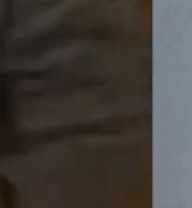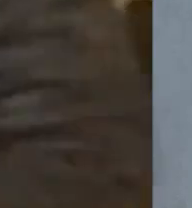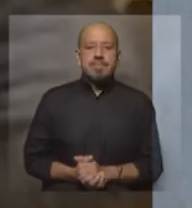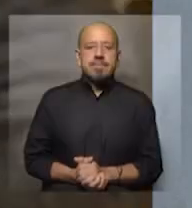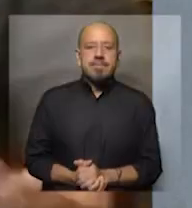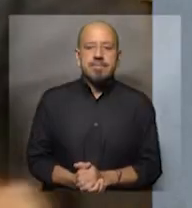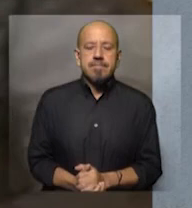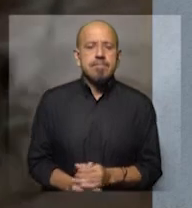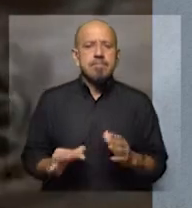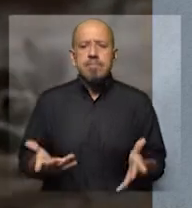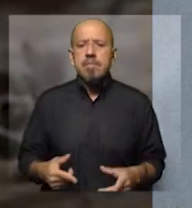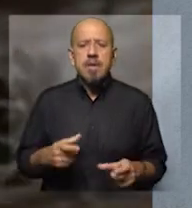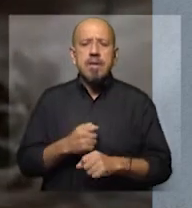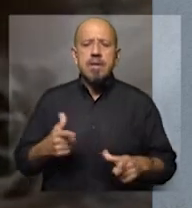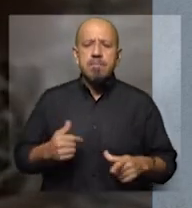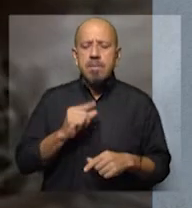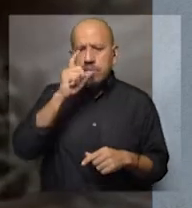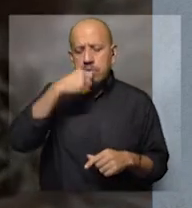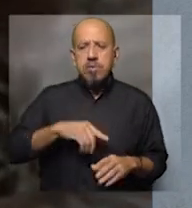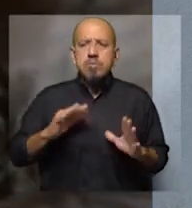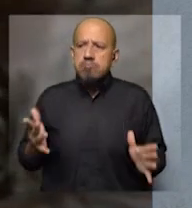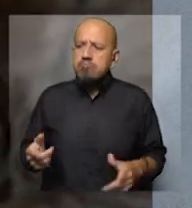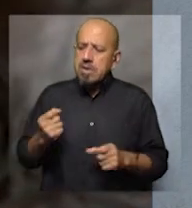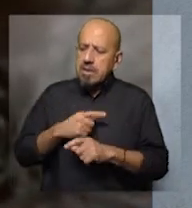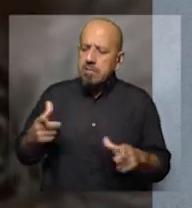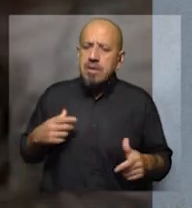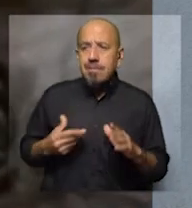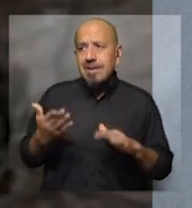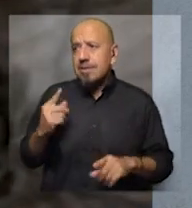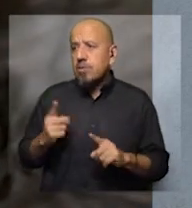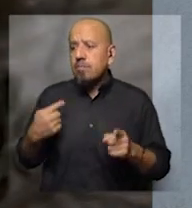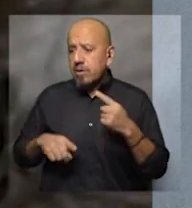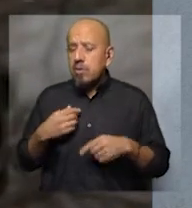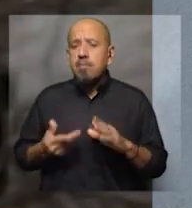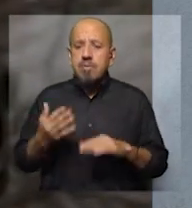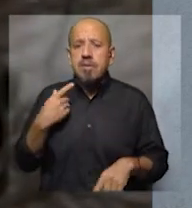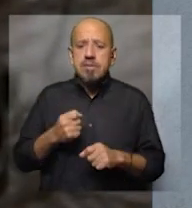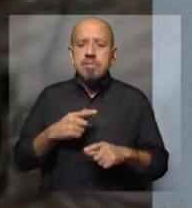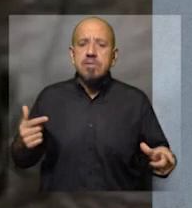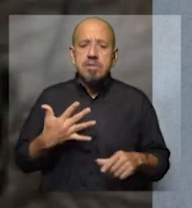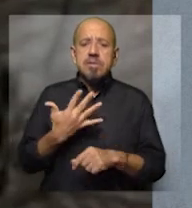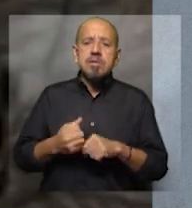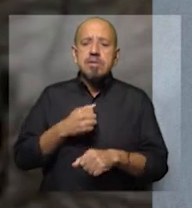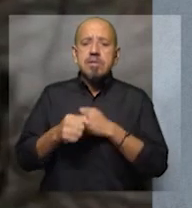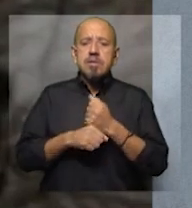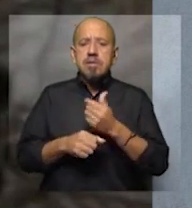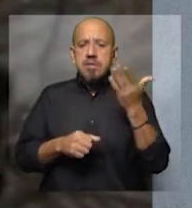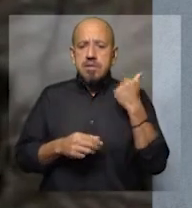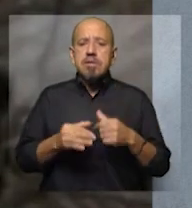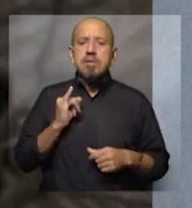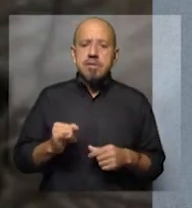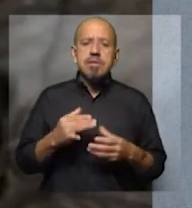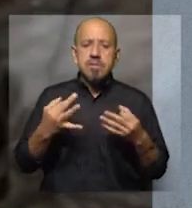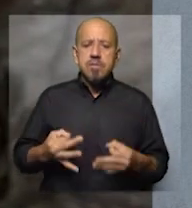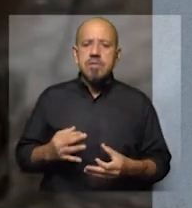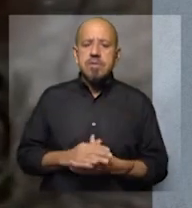te deja limpia Montevideo yo creo que no tan limpia como quisiéramos pero mucho más limpia que hace 5 años no tengo no tengo